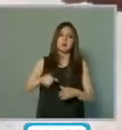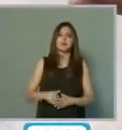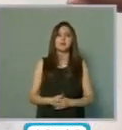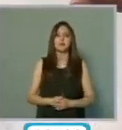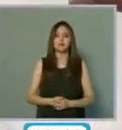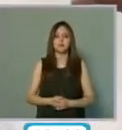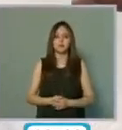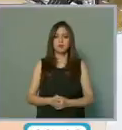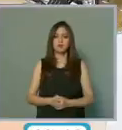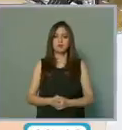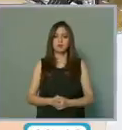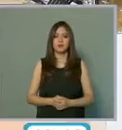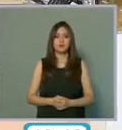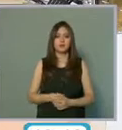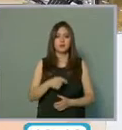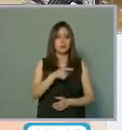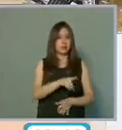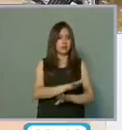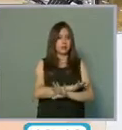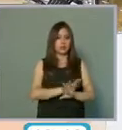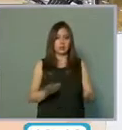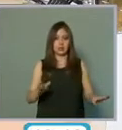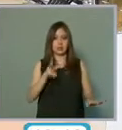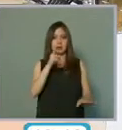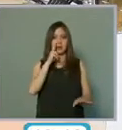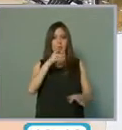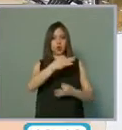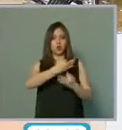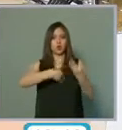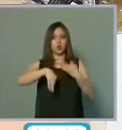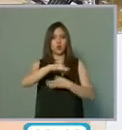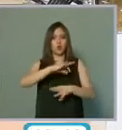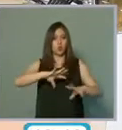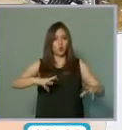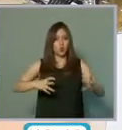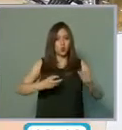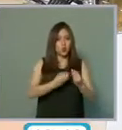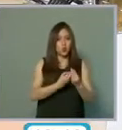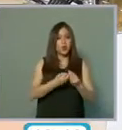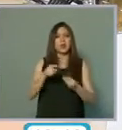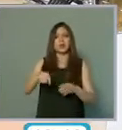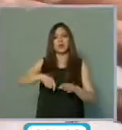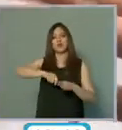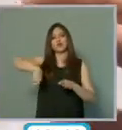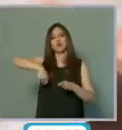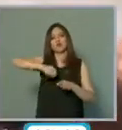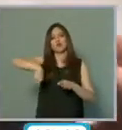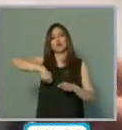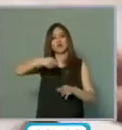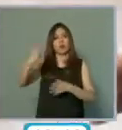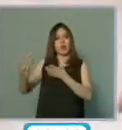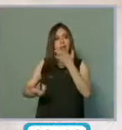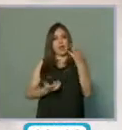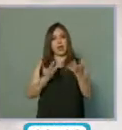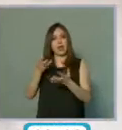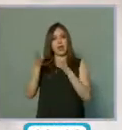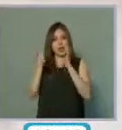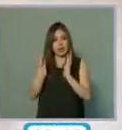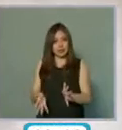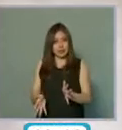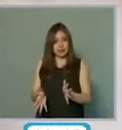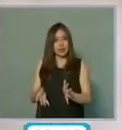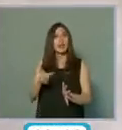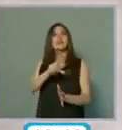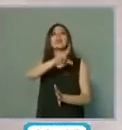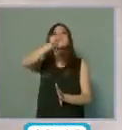Ok. Oye, muy Ya bien. está, perfecto. Si se dan cuenta, se va incorporando. Voy a dejar que esto se cocine, mi bechamel, y observen la consistencia